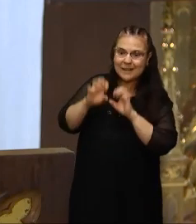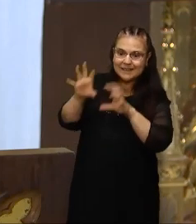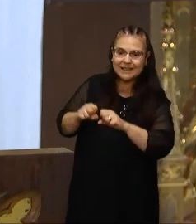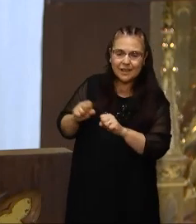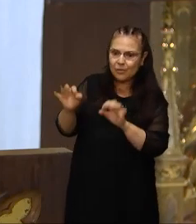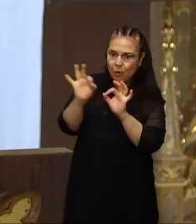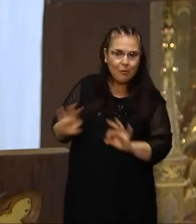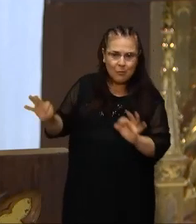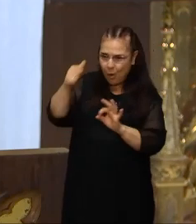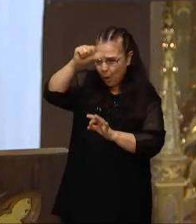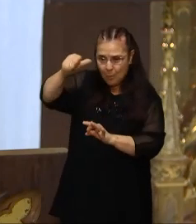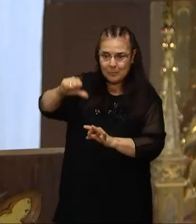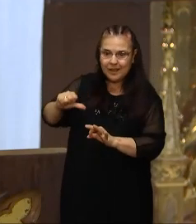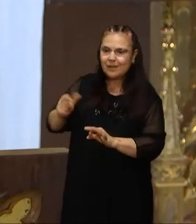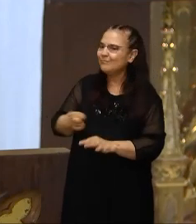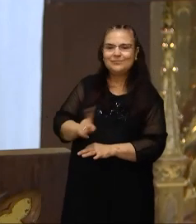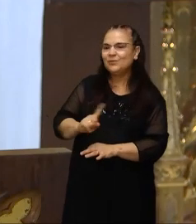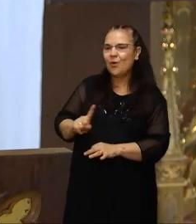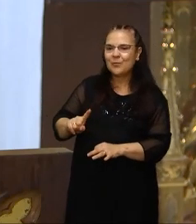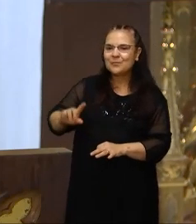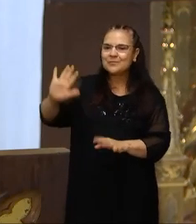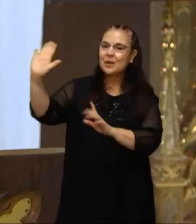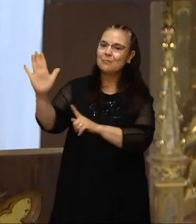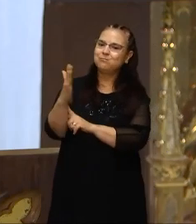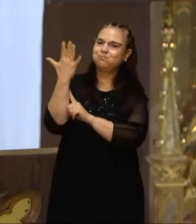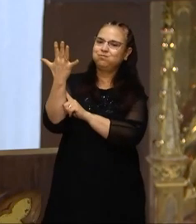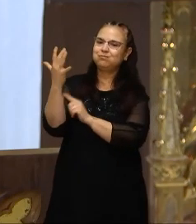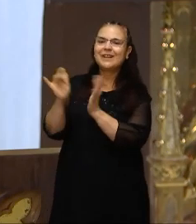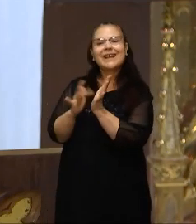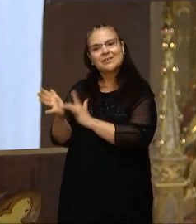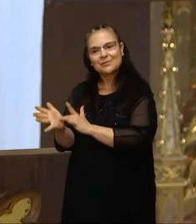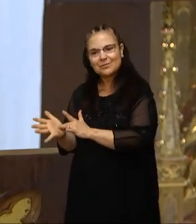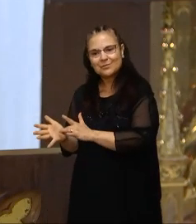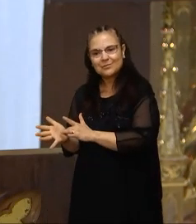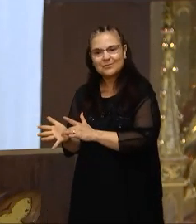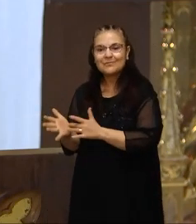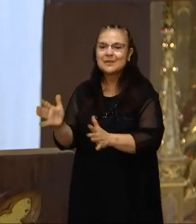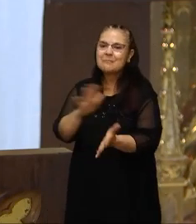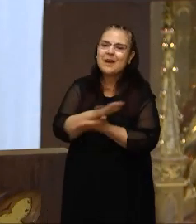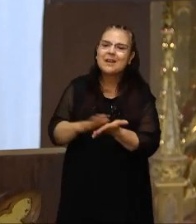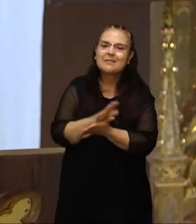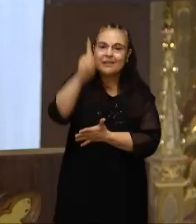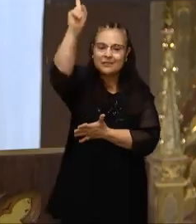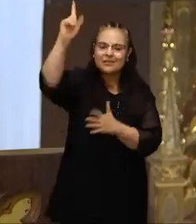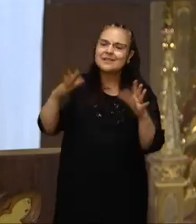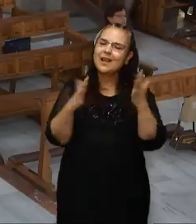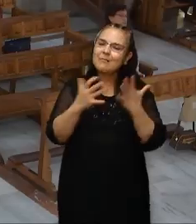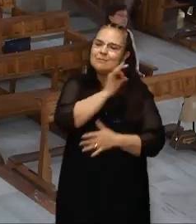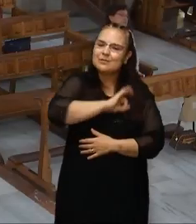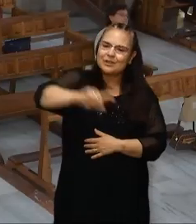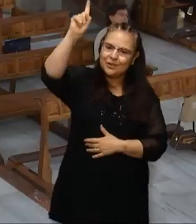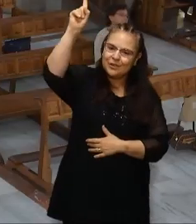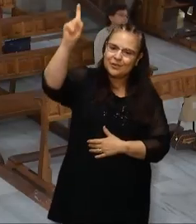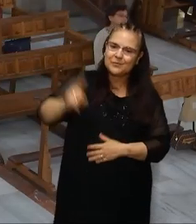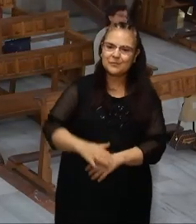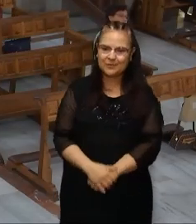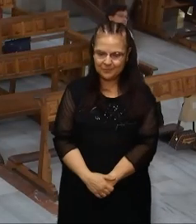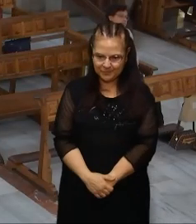ningún hombre, sino por revelación de Jesucristo. Palabra de Dios. Te alabamos,